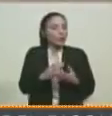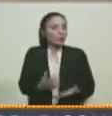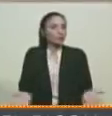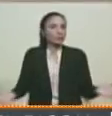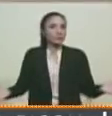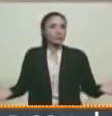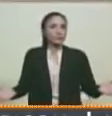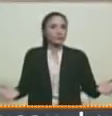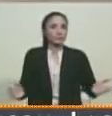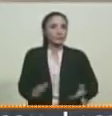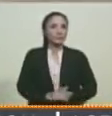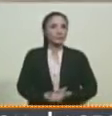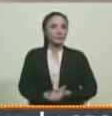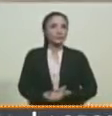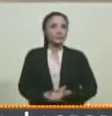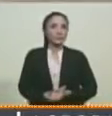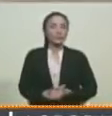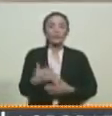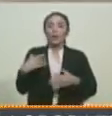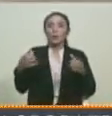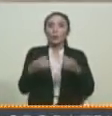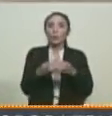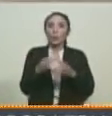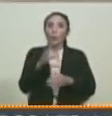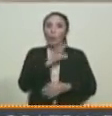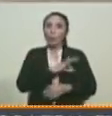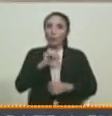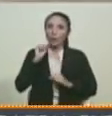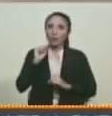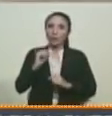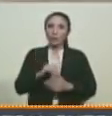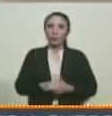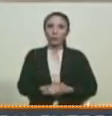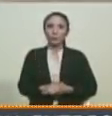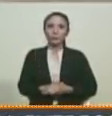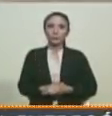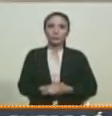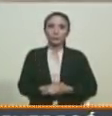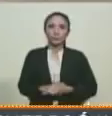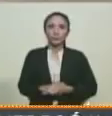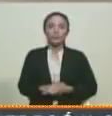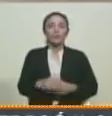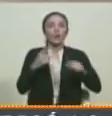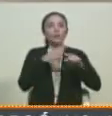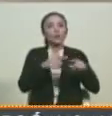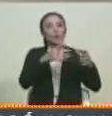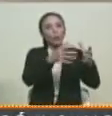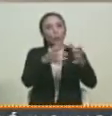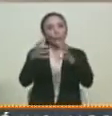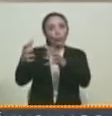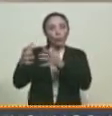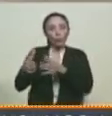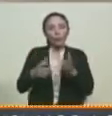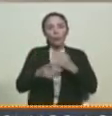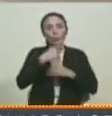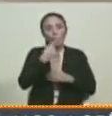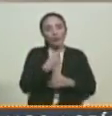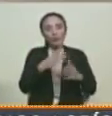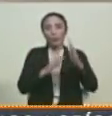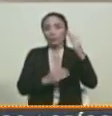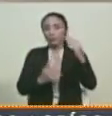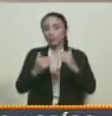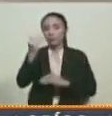políticos, sociales. El gran polo patriótico trasciende a los partidos políticos, a los grupos políticos,